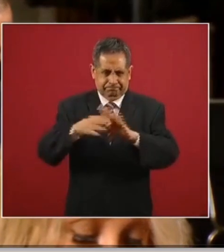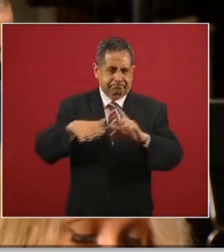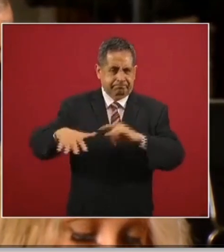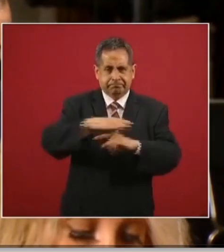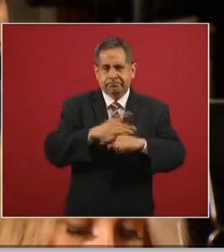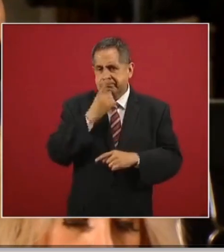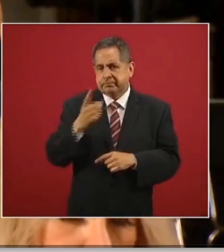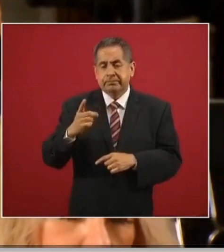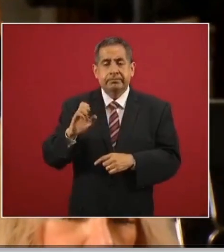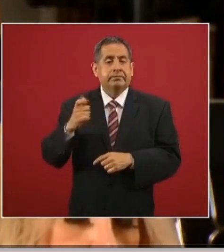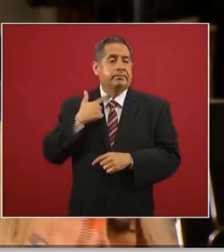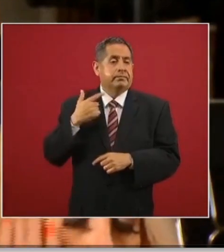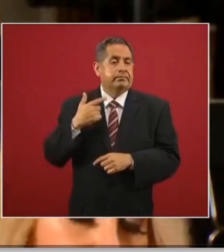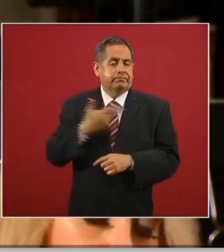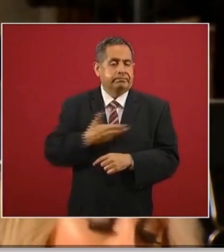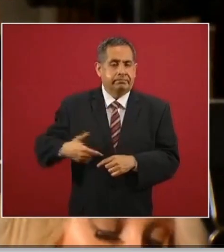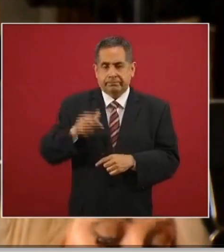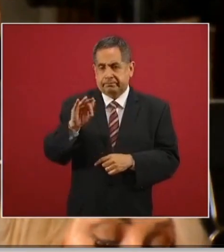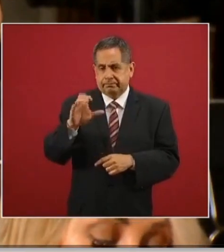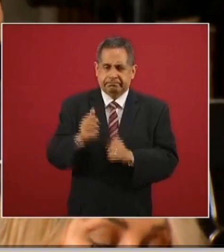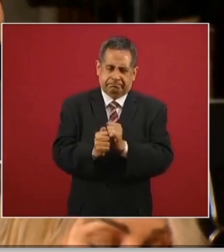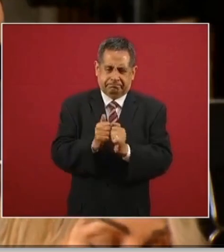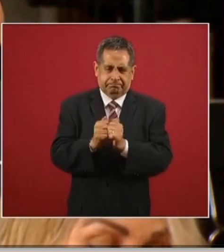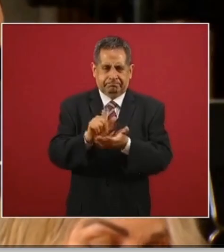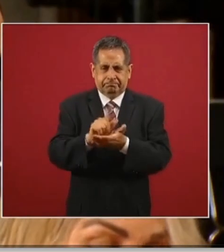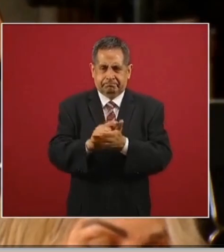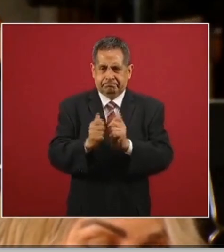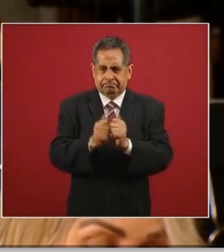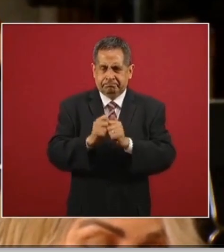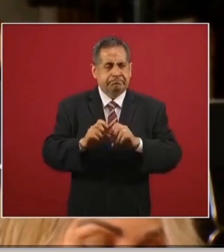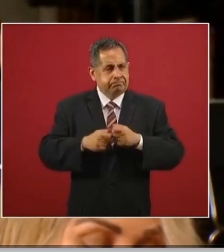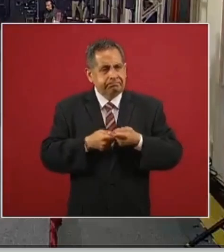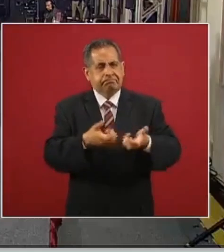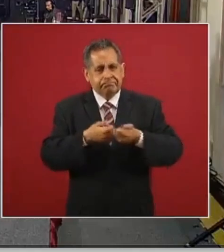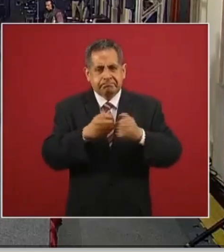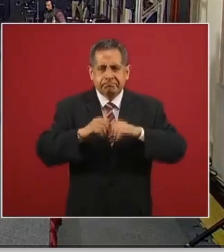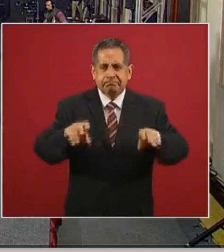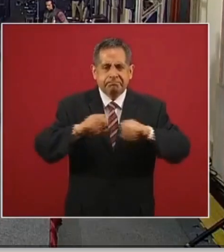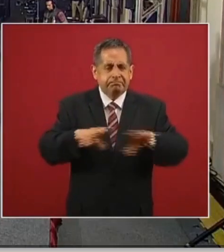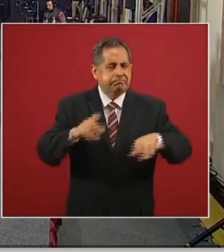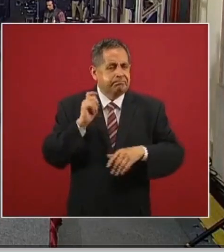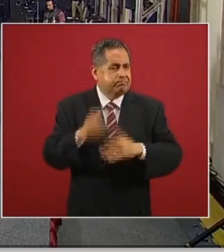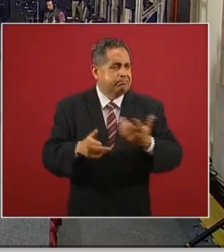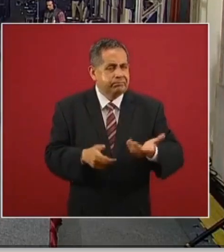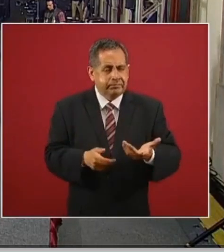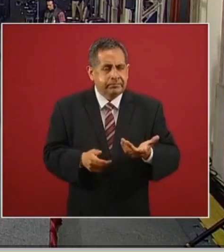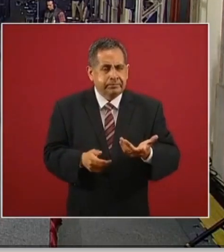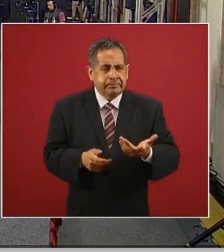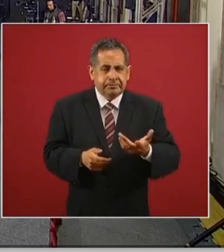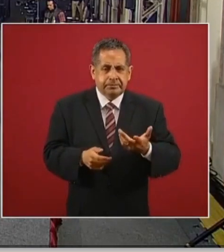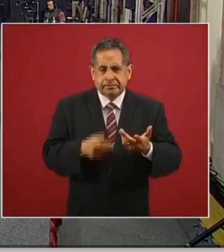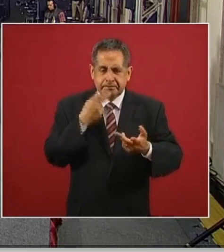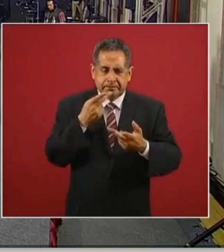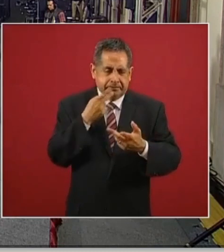ha tuiteado permanentemente, ha estado expresándose en torno